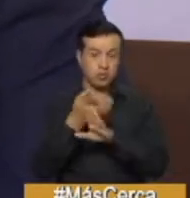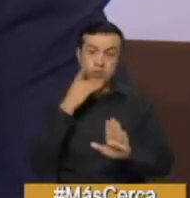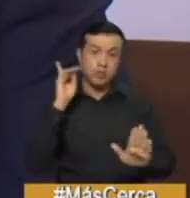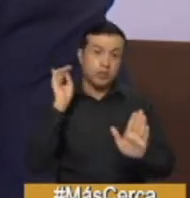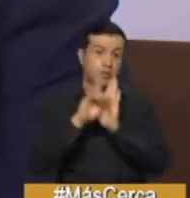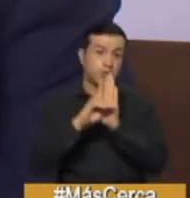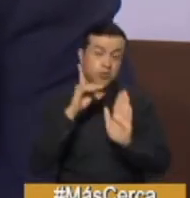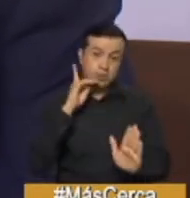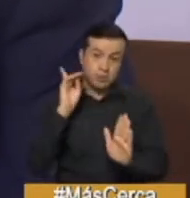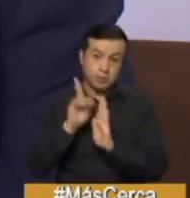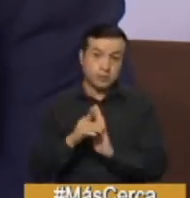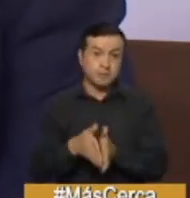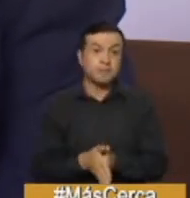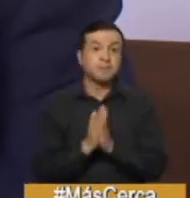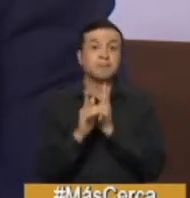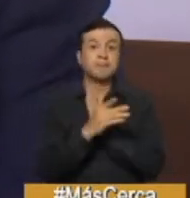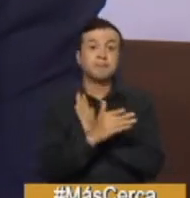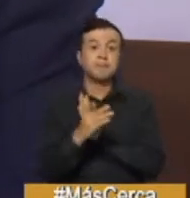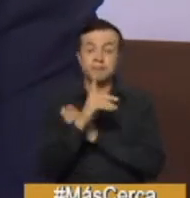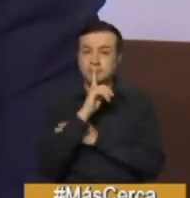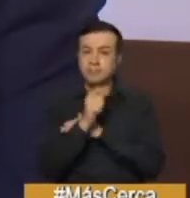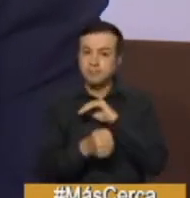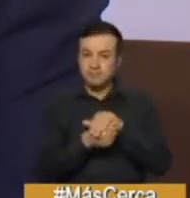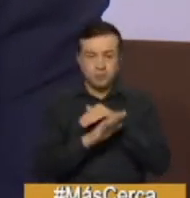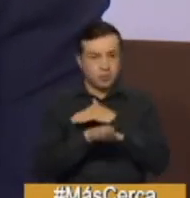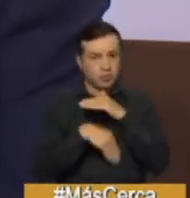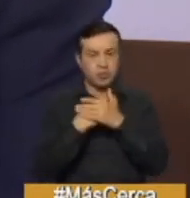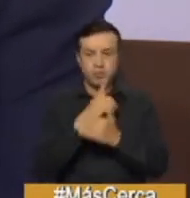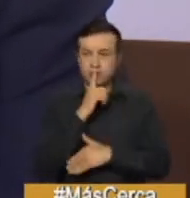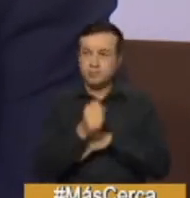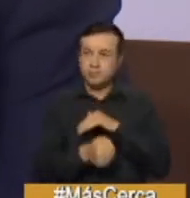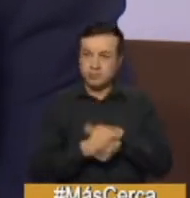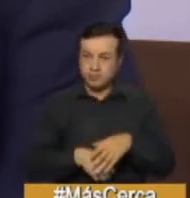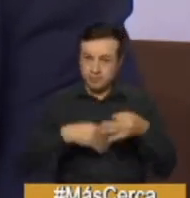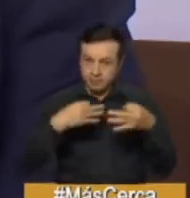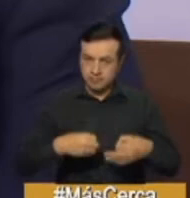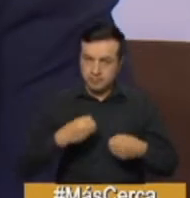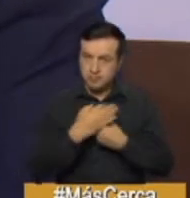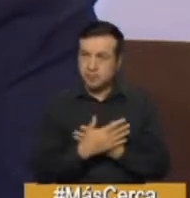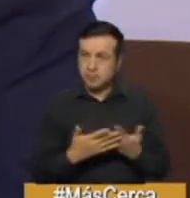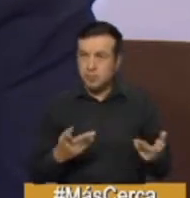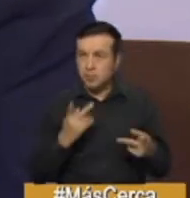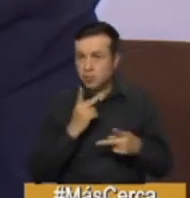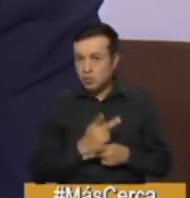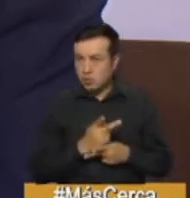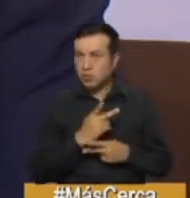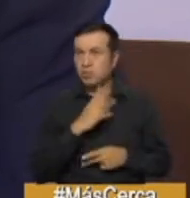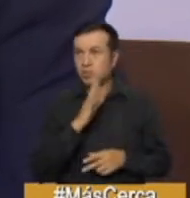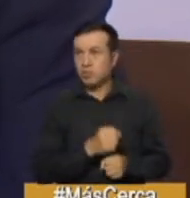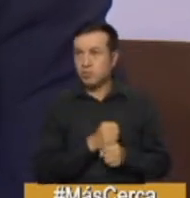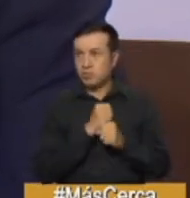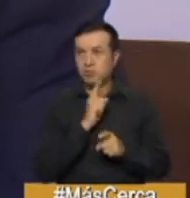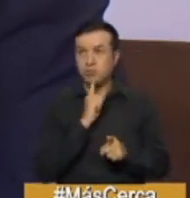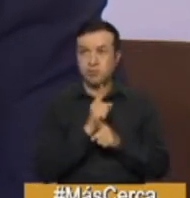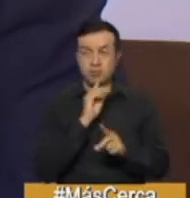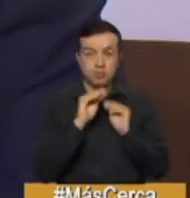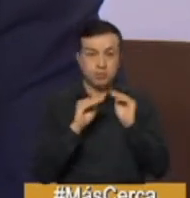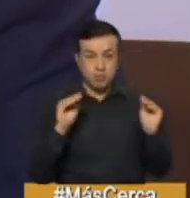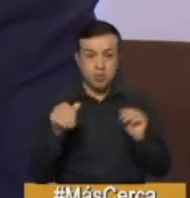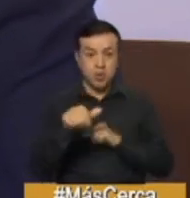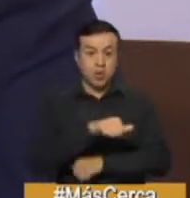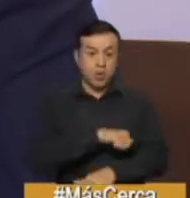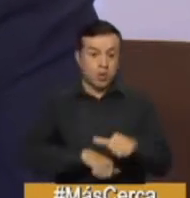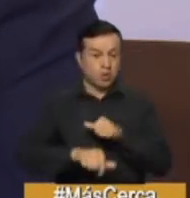y pueden solicitar que se mantenga la reserva y la confidencialidad del caso a fin de evitar o se tenga más seguridad de que no más de ningún tipo de